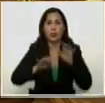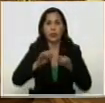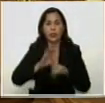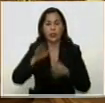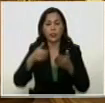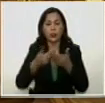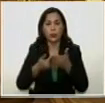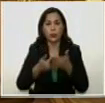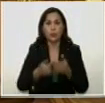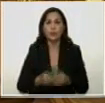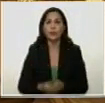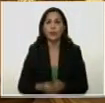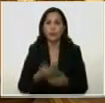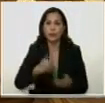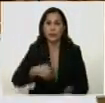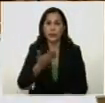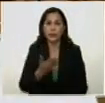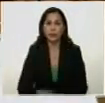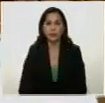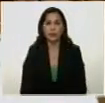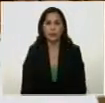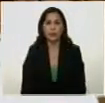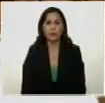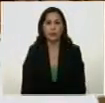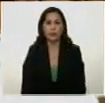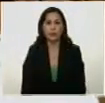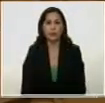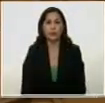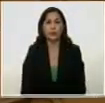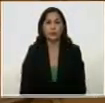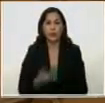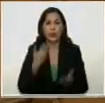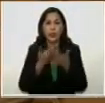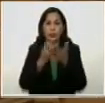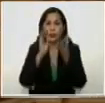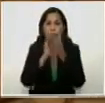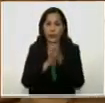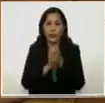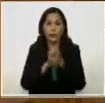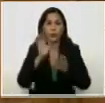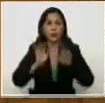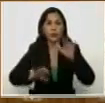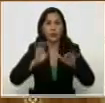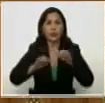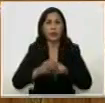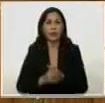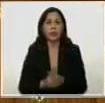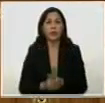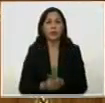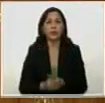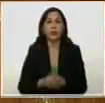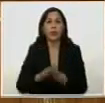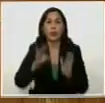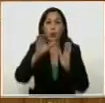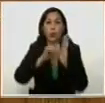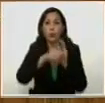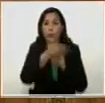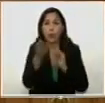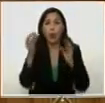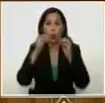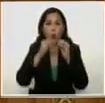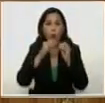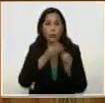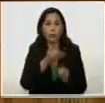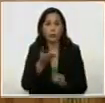todo, presidente. Gracias, compañero secretario. Las constituyentes y los constituyentes que estén de acuerdo,